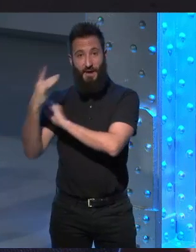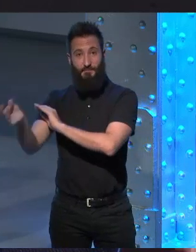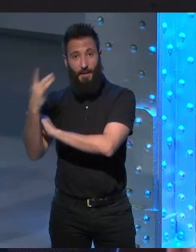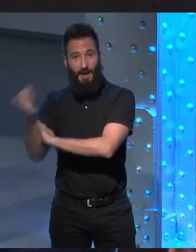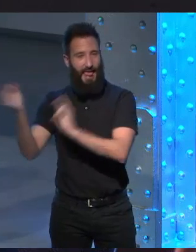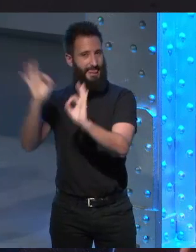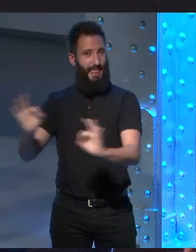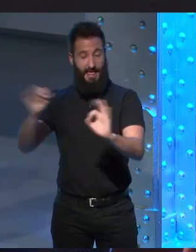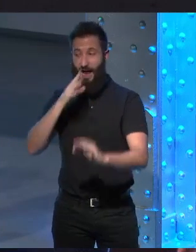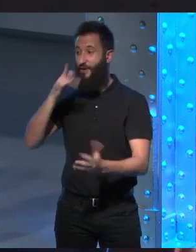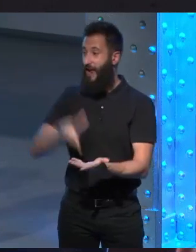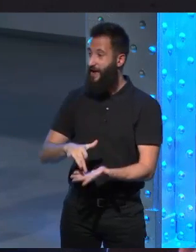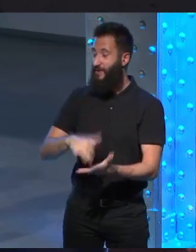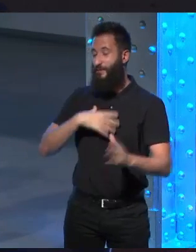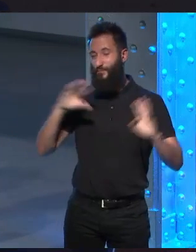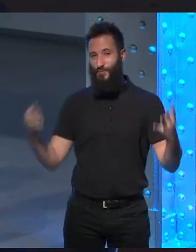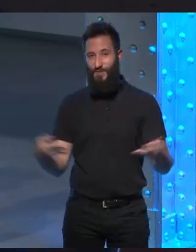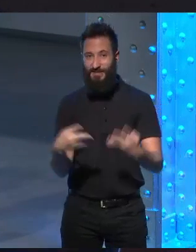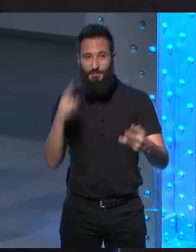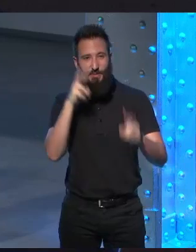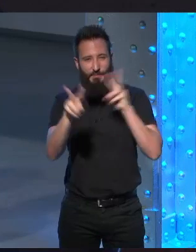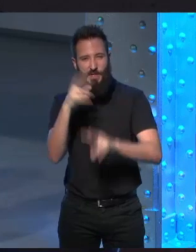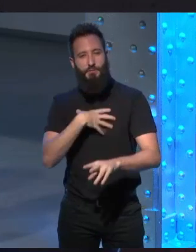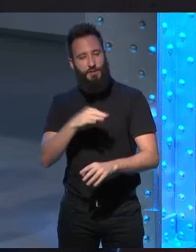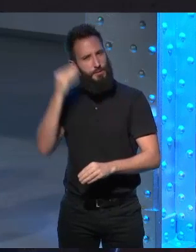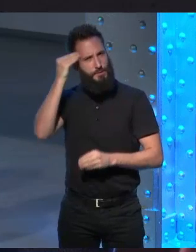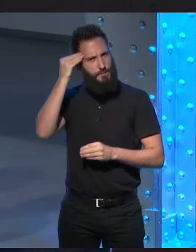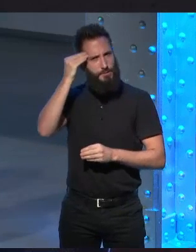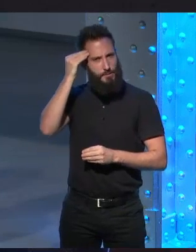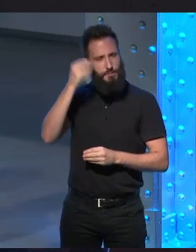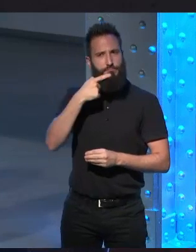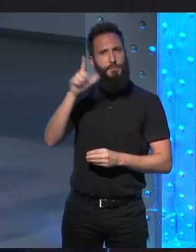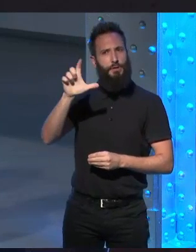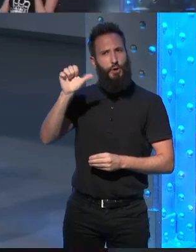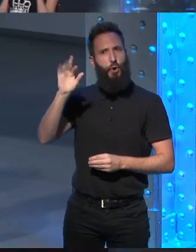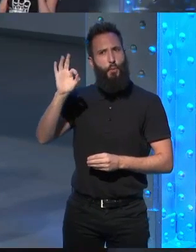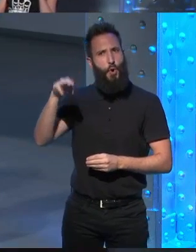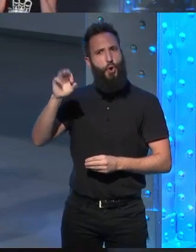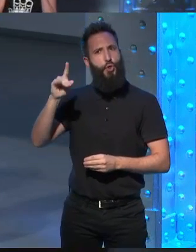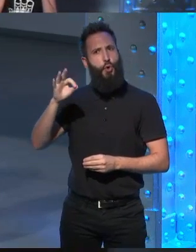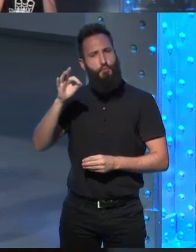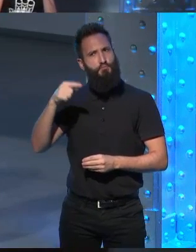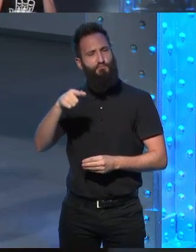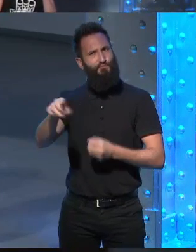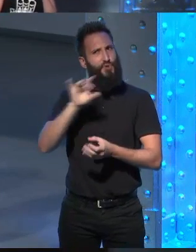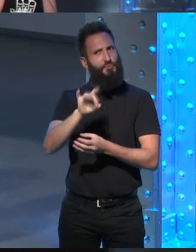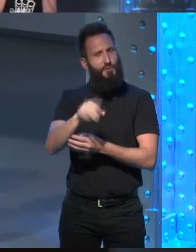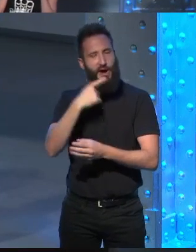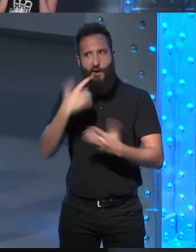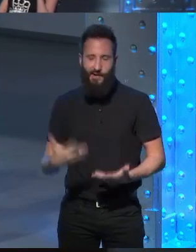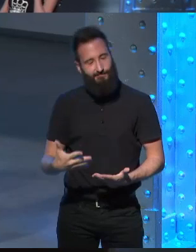en streaming, estará recapacitando. Sí, no, pero mira. El correo electrónico de Leopoldo Abadía debe echar humo, anda. Que... Sí, no, pero mira, pasa una